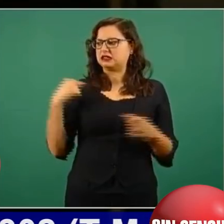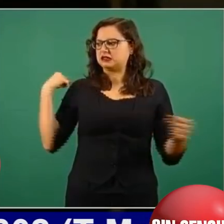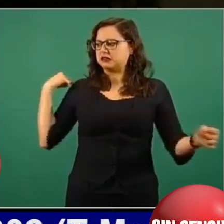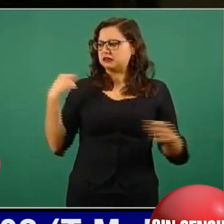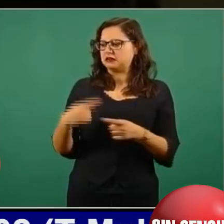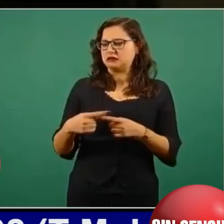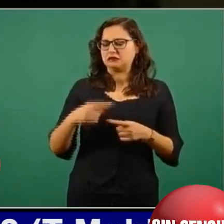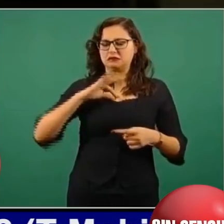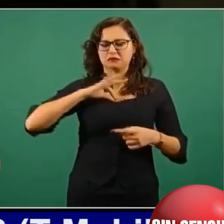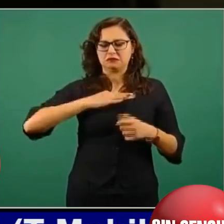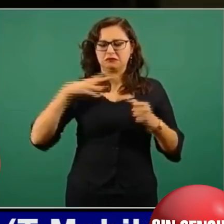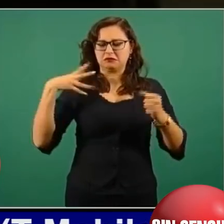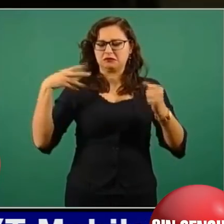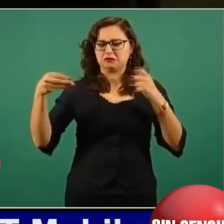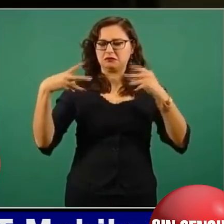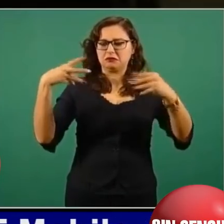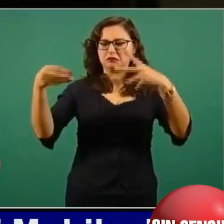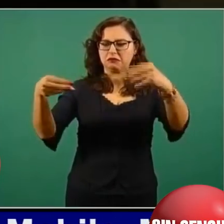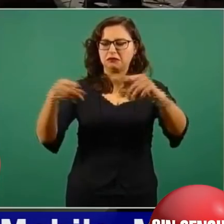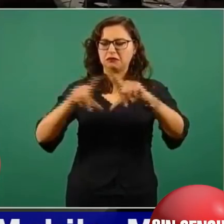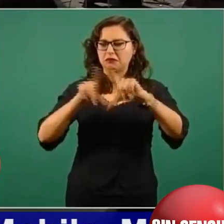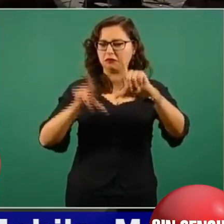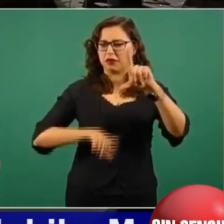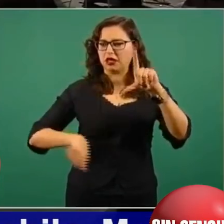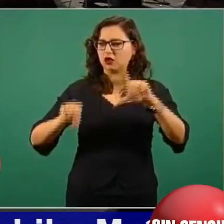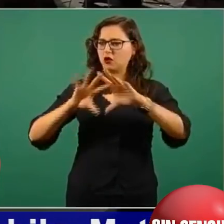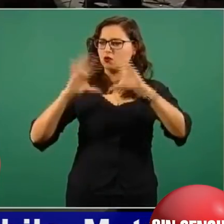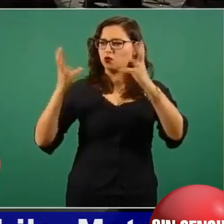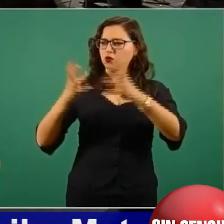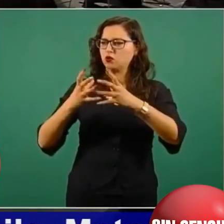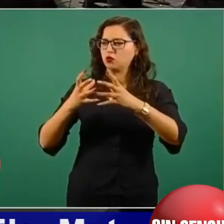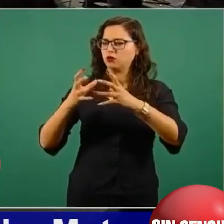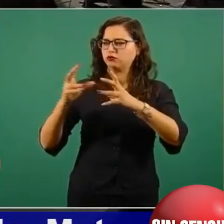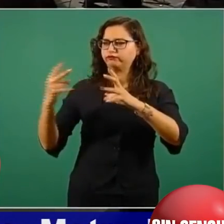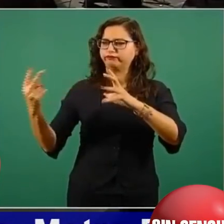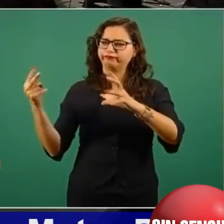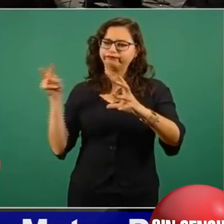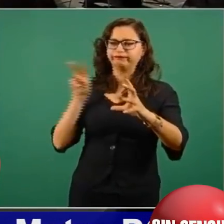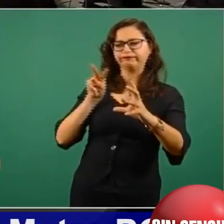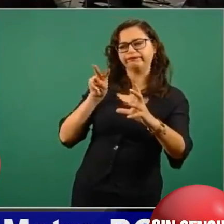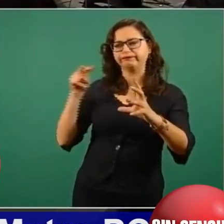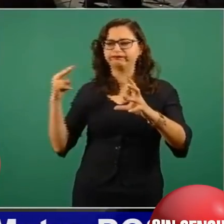de COVID-19 en México y en todo el mundo. Mire,